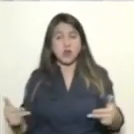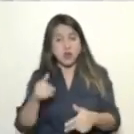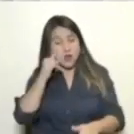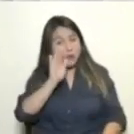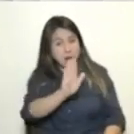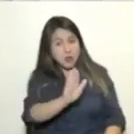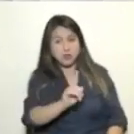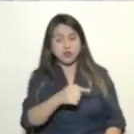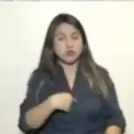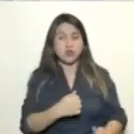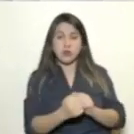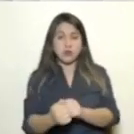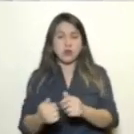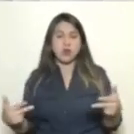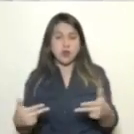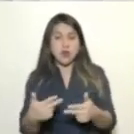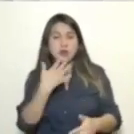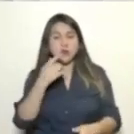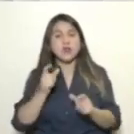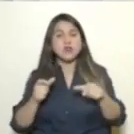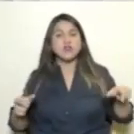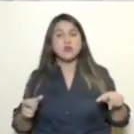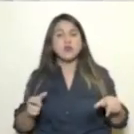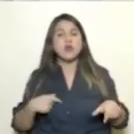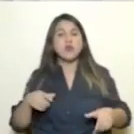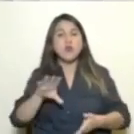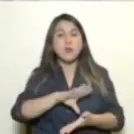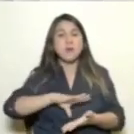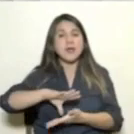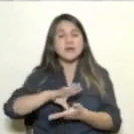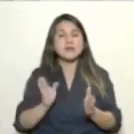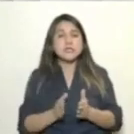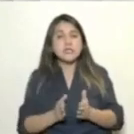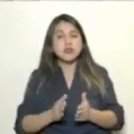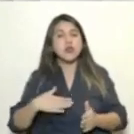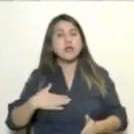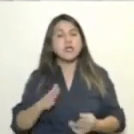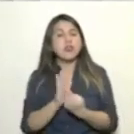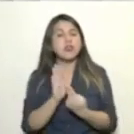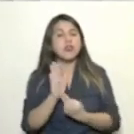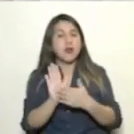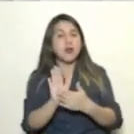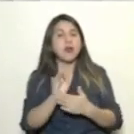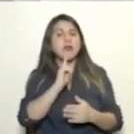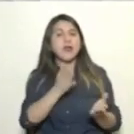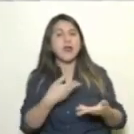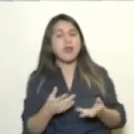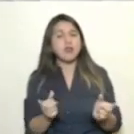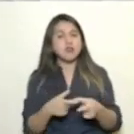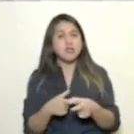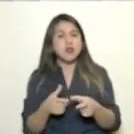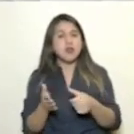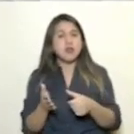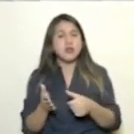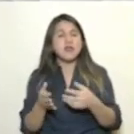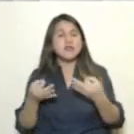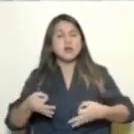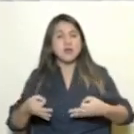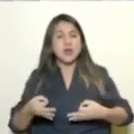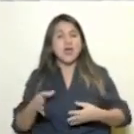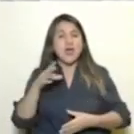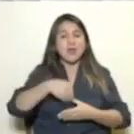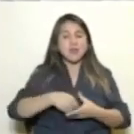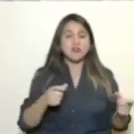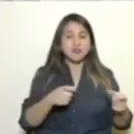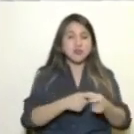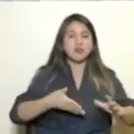no lo acompaño a la guerra. Porque somos un país chico, quiero reglas. Las reglas las da el Consejo de Seguridad. Dentro del Consejo, todo. Afuera